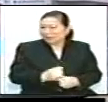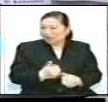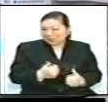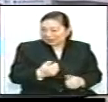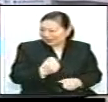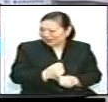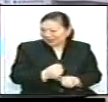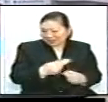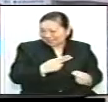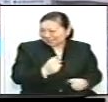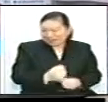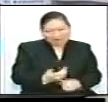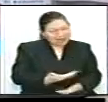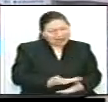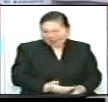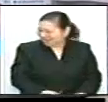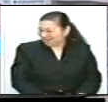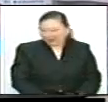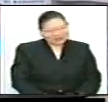calificadas para los cargos.